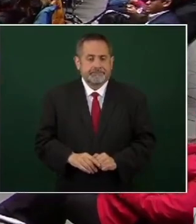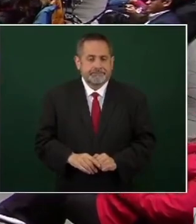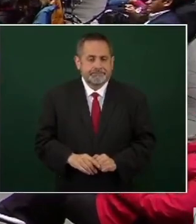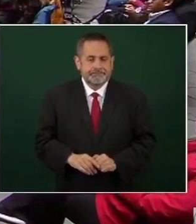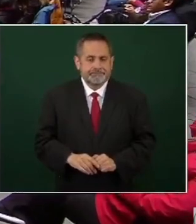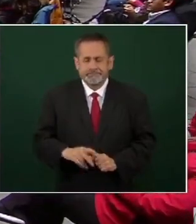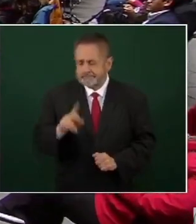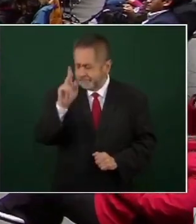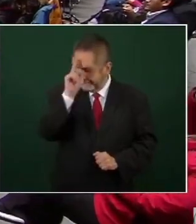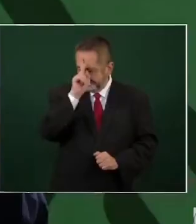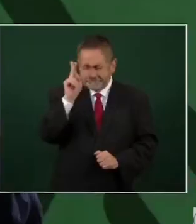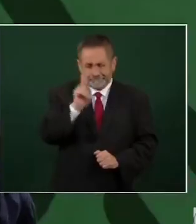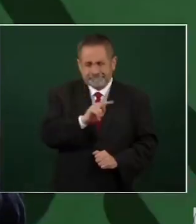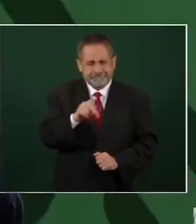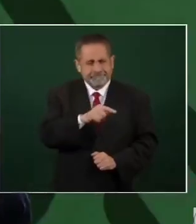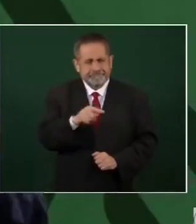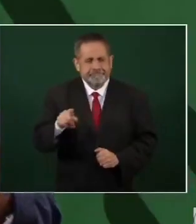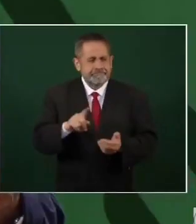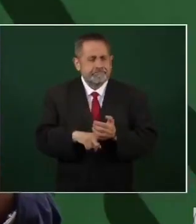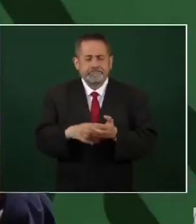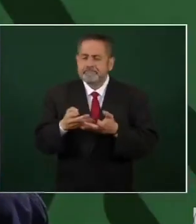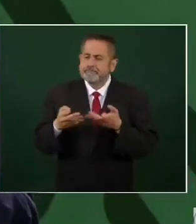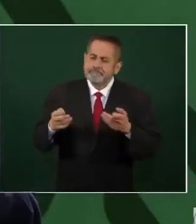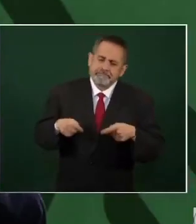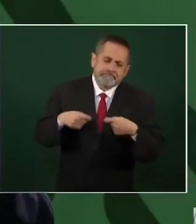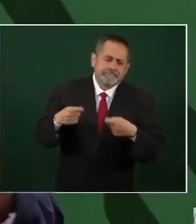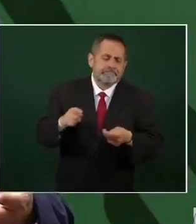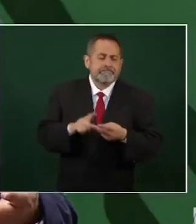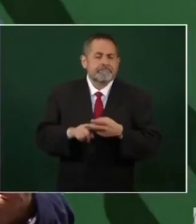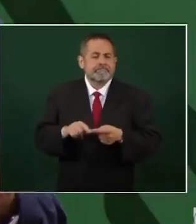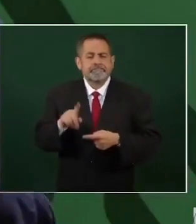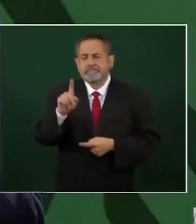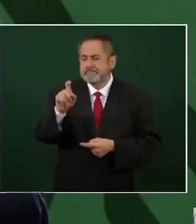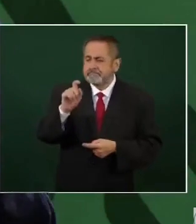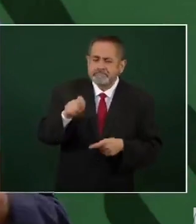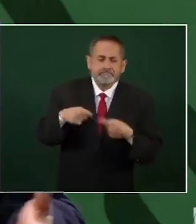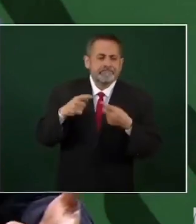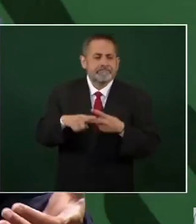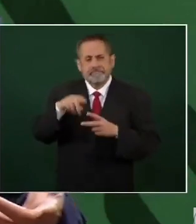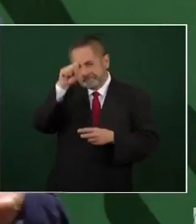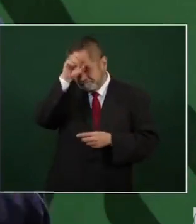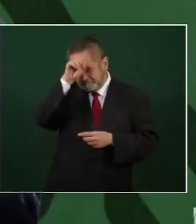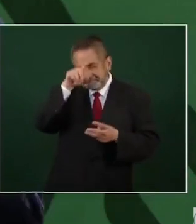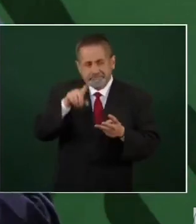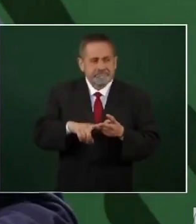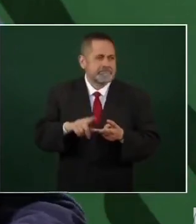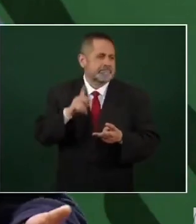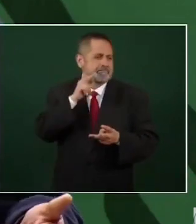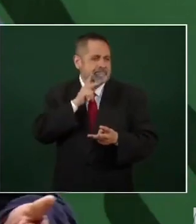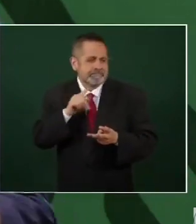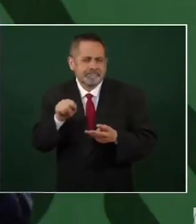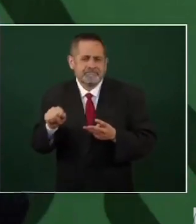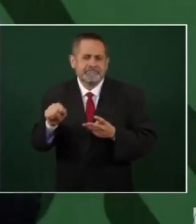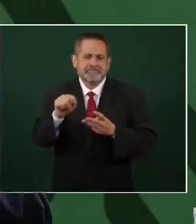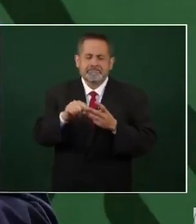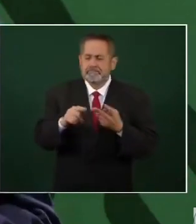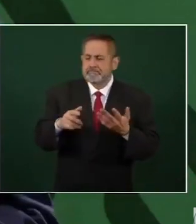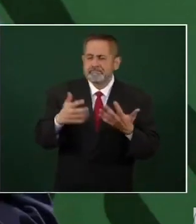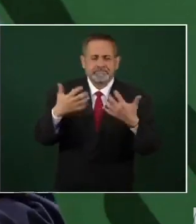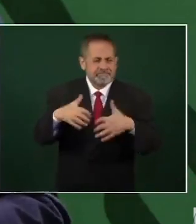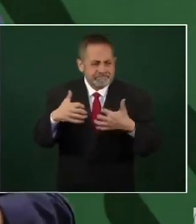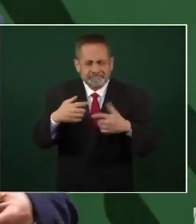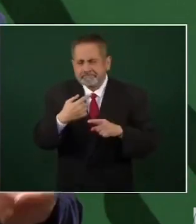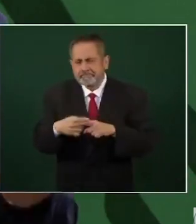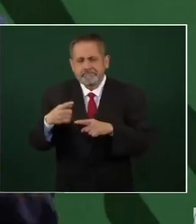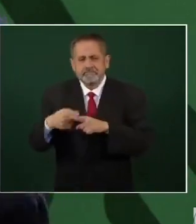En entrega de tierras, de aguas, de mina, de petróleo, de industria